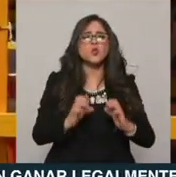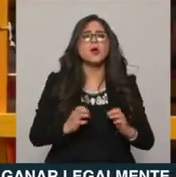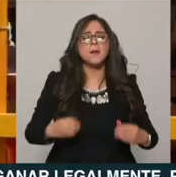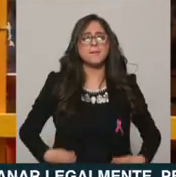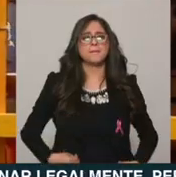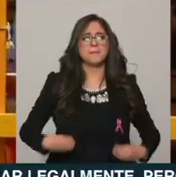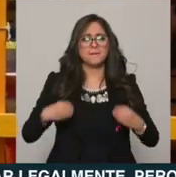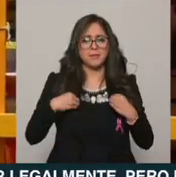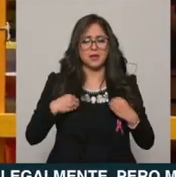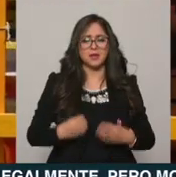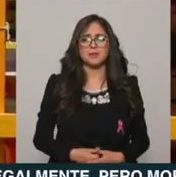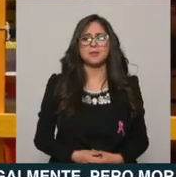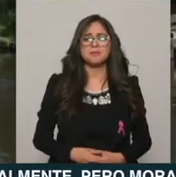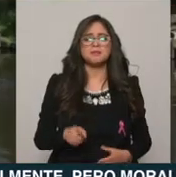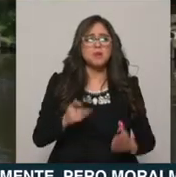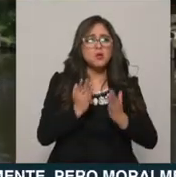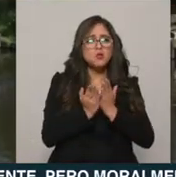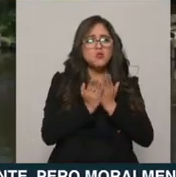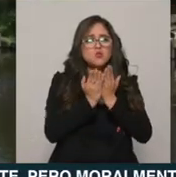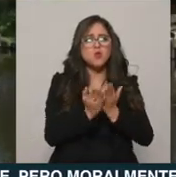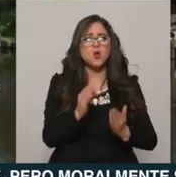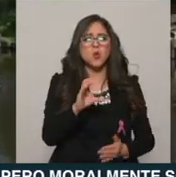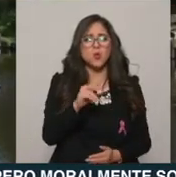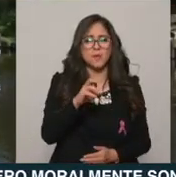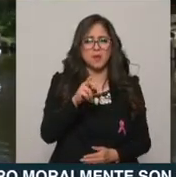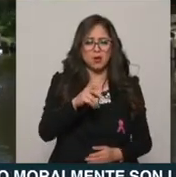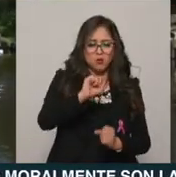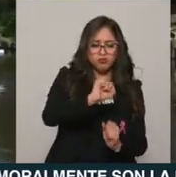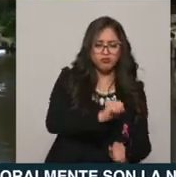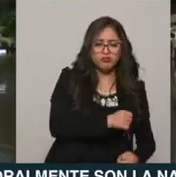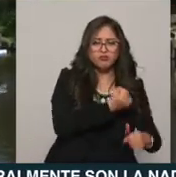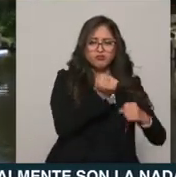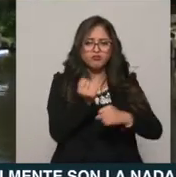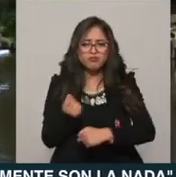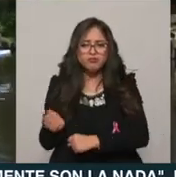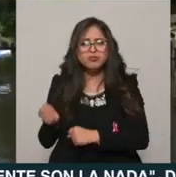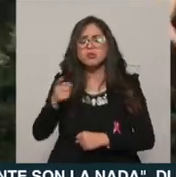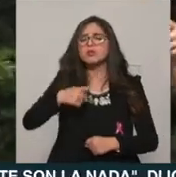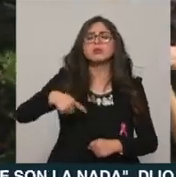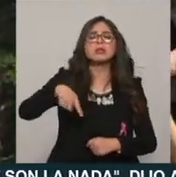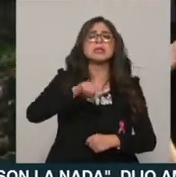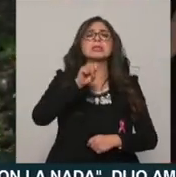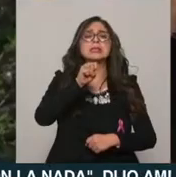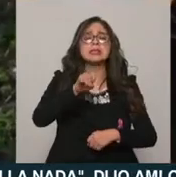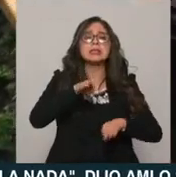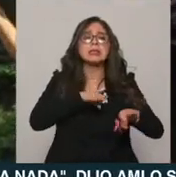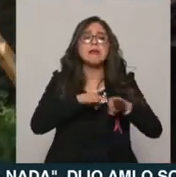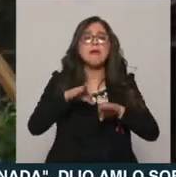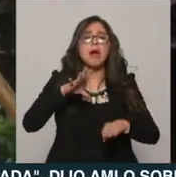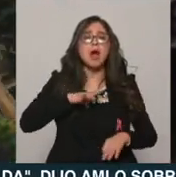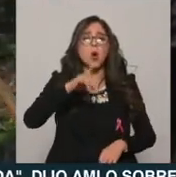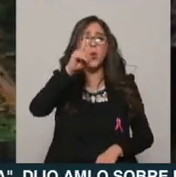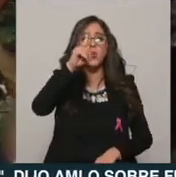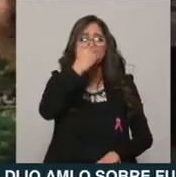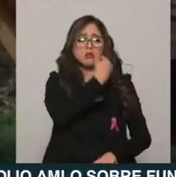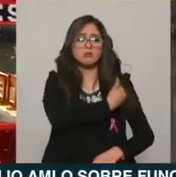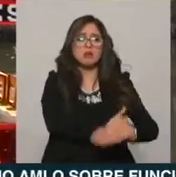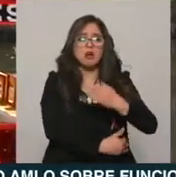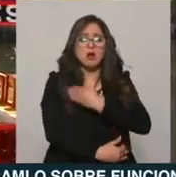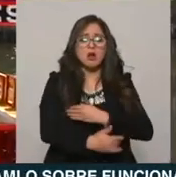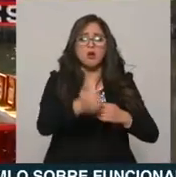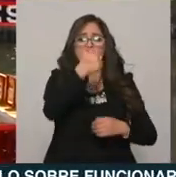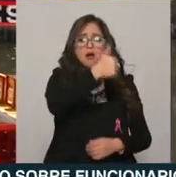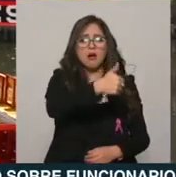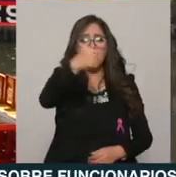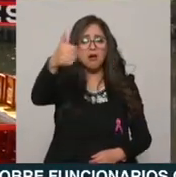de un recorrido por el embarcadero de Cuemanco, se pudo constatar que en las trajineras que están dando servicio, solamente hay un chaleco por cada embarcación,